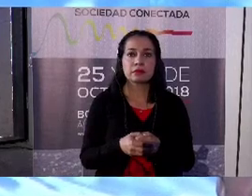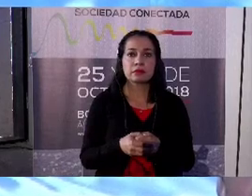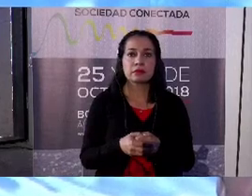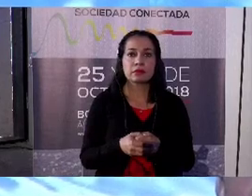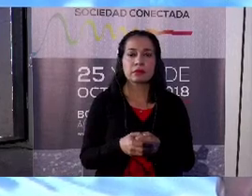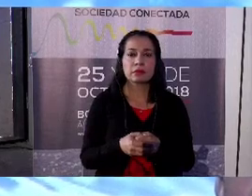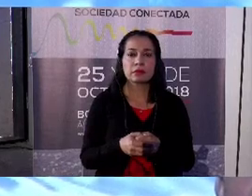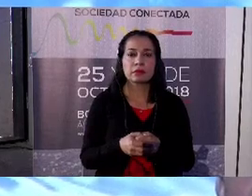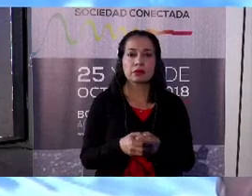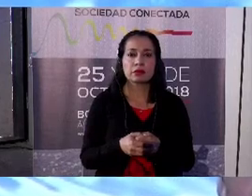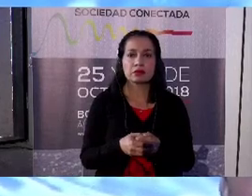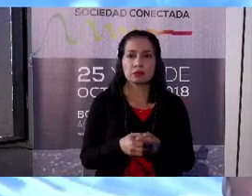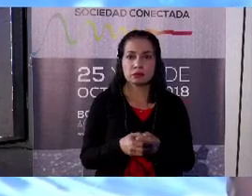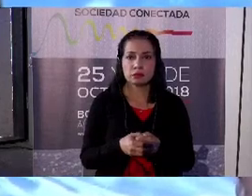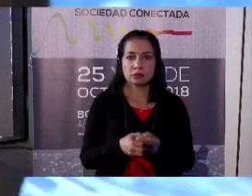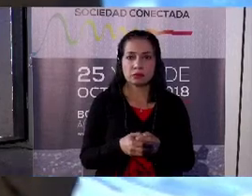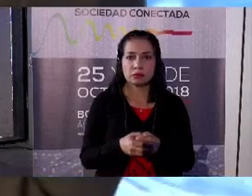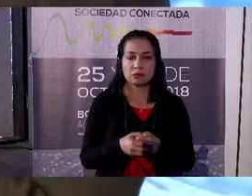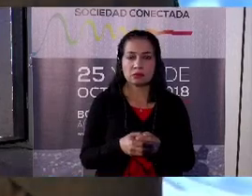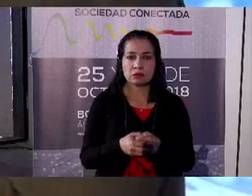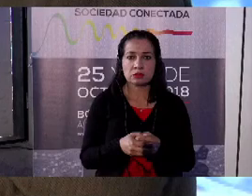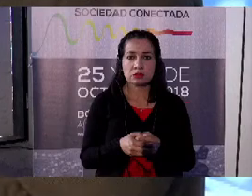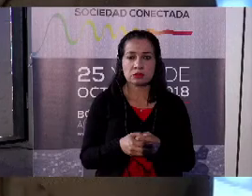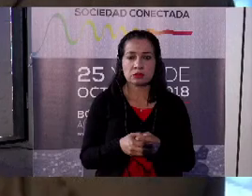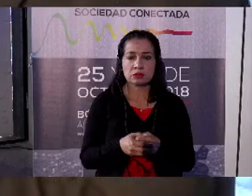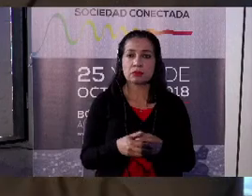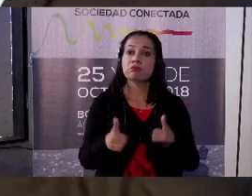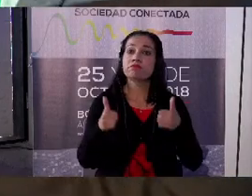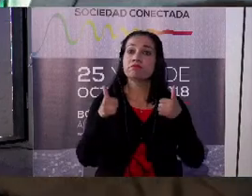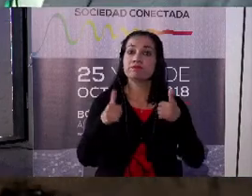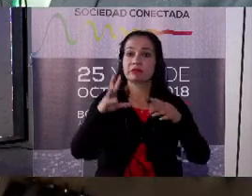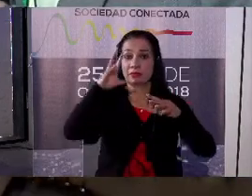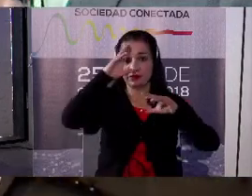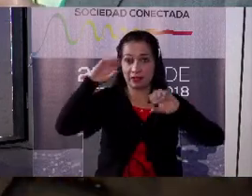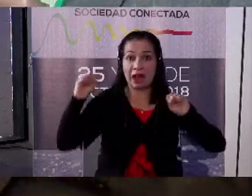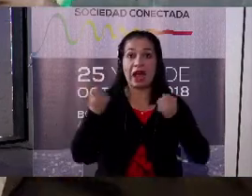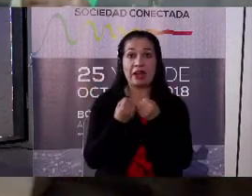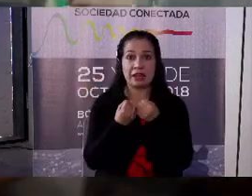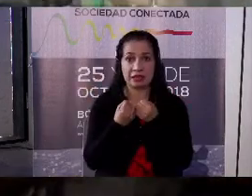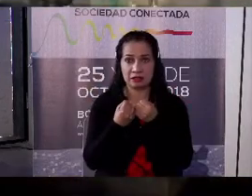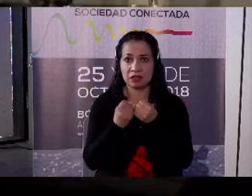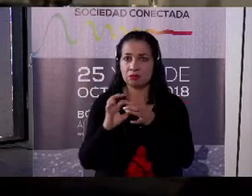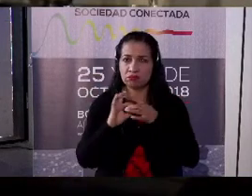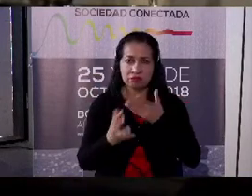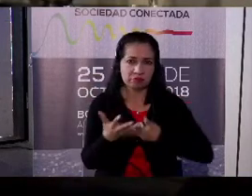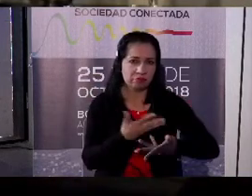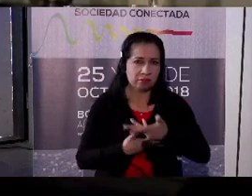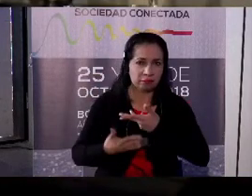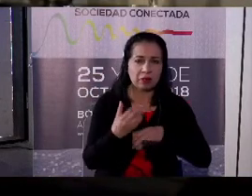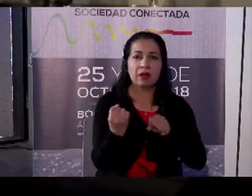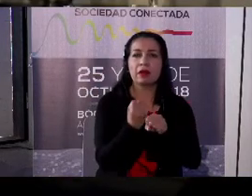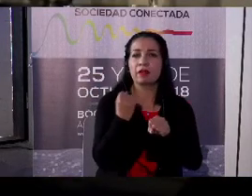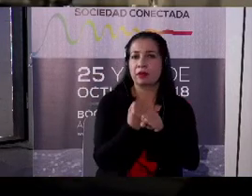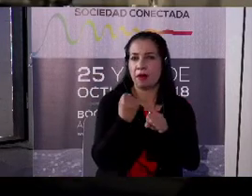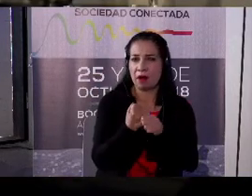nos va muy bien en alianzas y por eso trabajamos con muchos probadores de